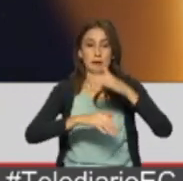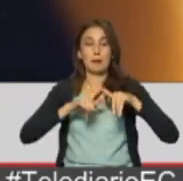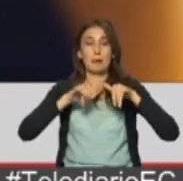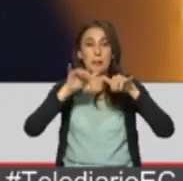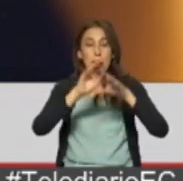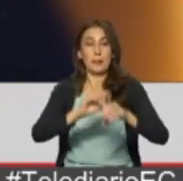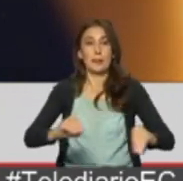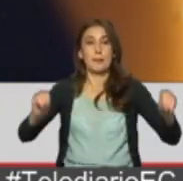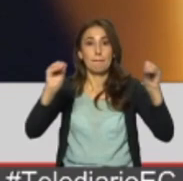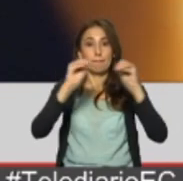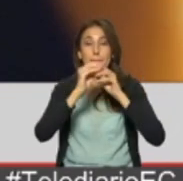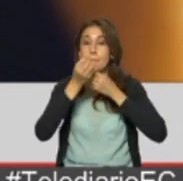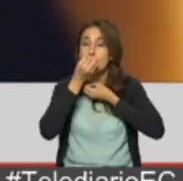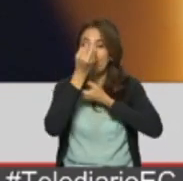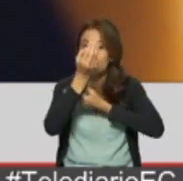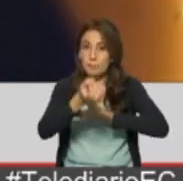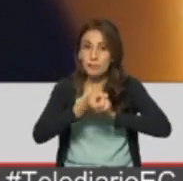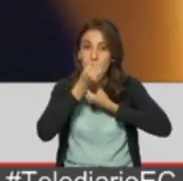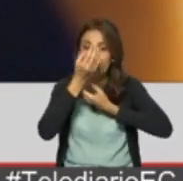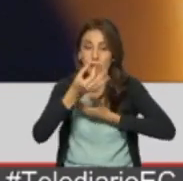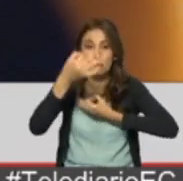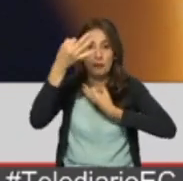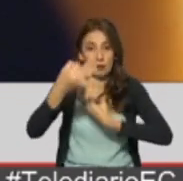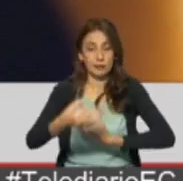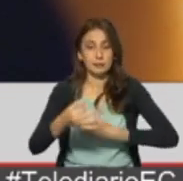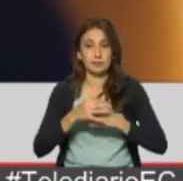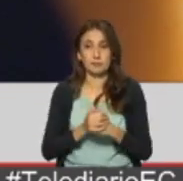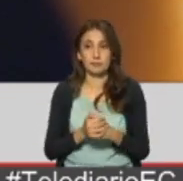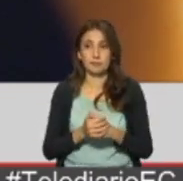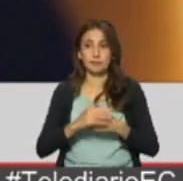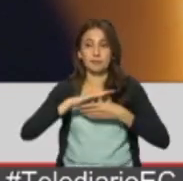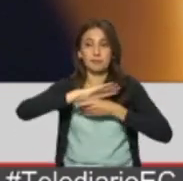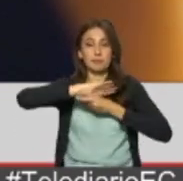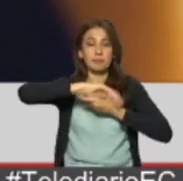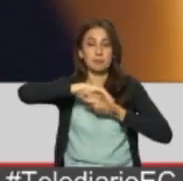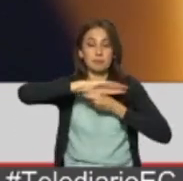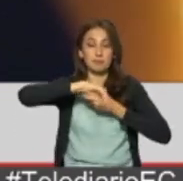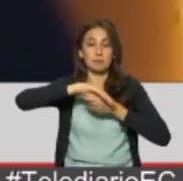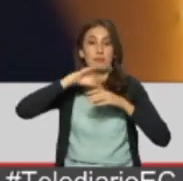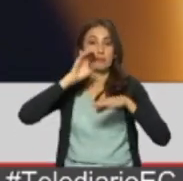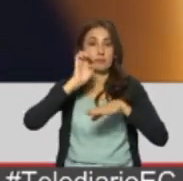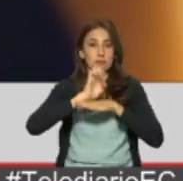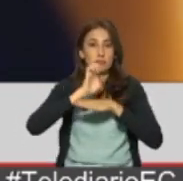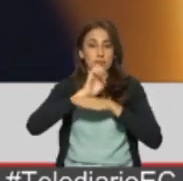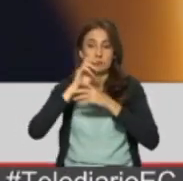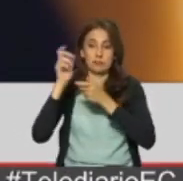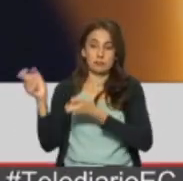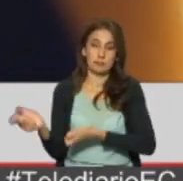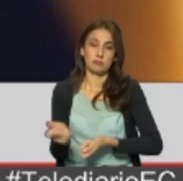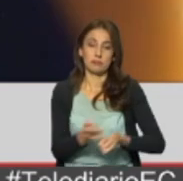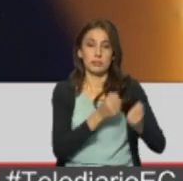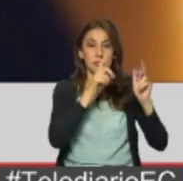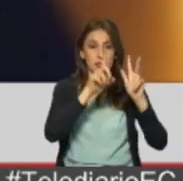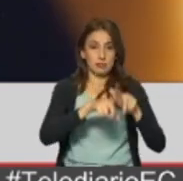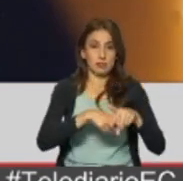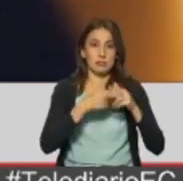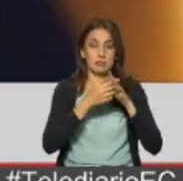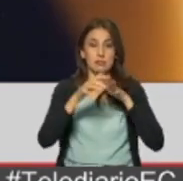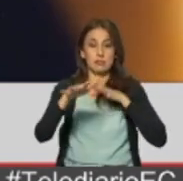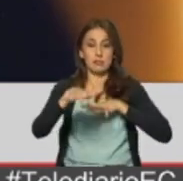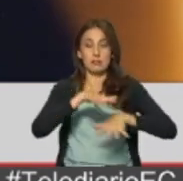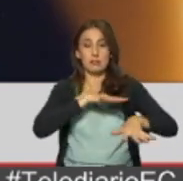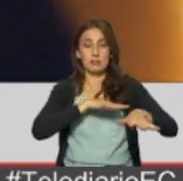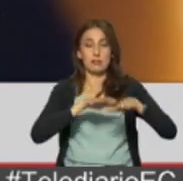tuvimos información del carácter oficial, la embajada ecuatoriana y los consulados emprendimos con una actividad de coordinación